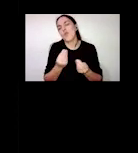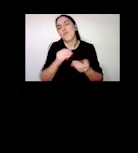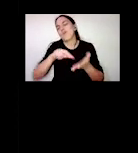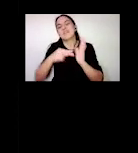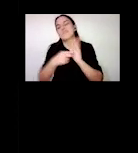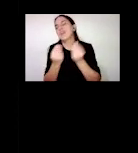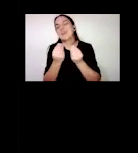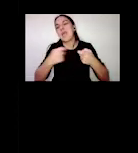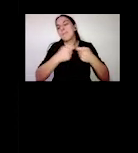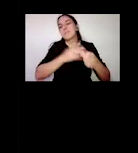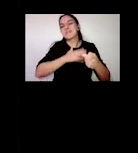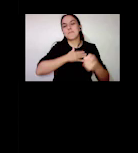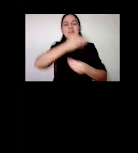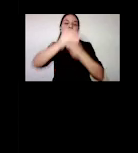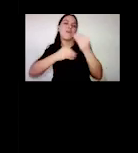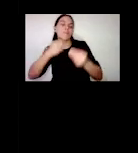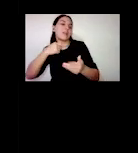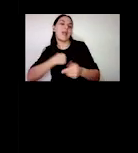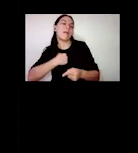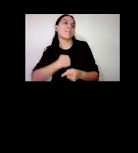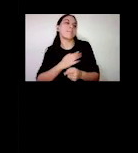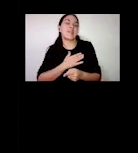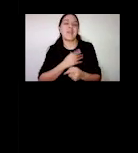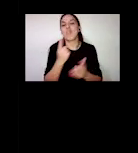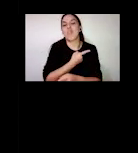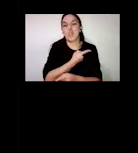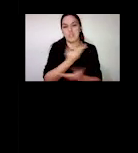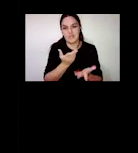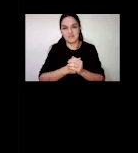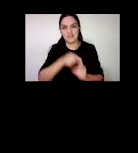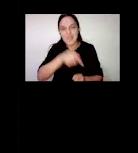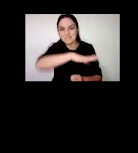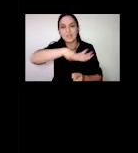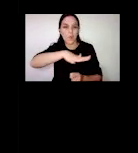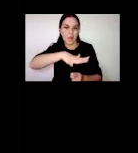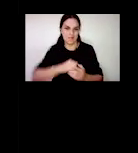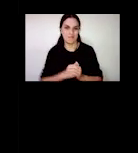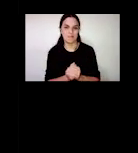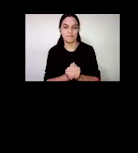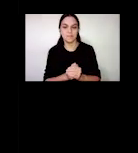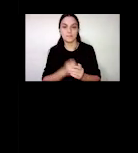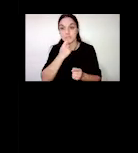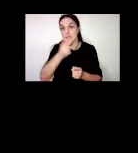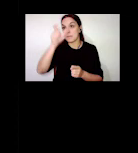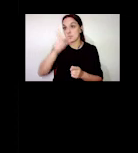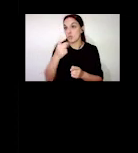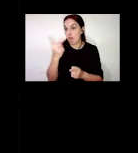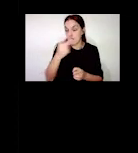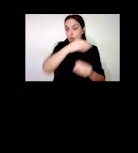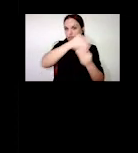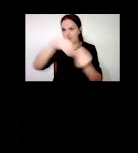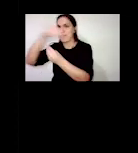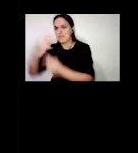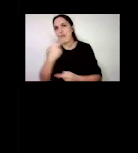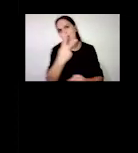familia. Si tampoco podemos dirimir, porque este contribuyente tiene 2 centros de intereses vitales, 2 familias, 2